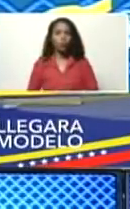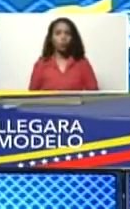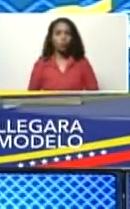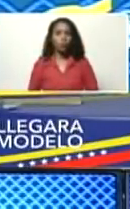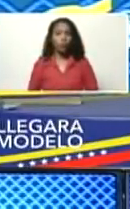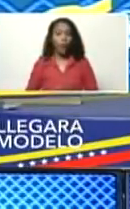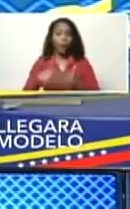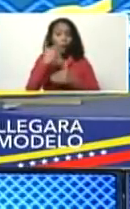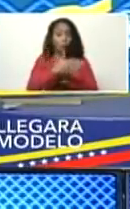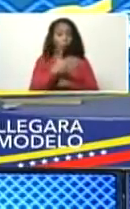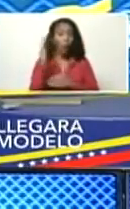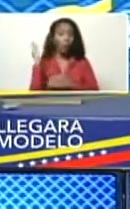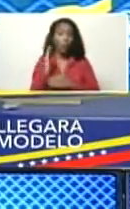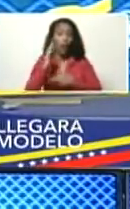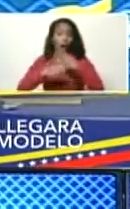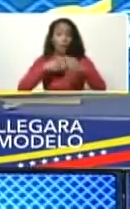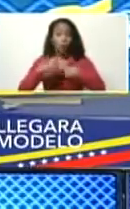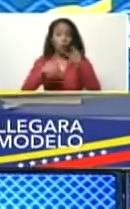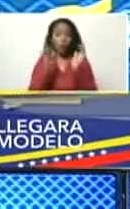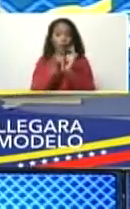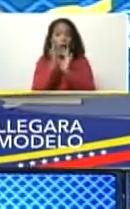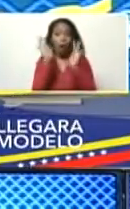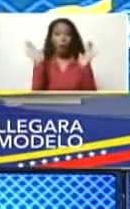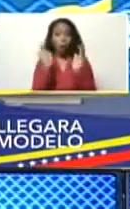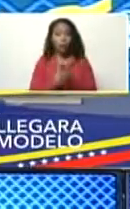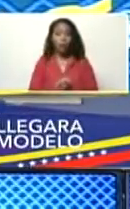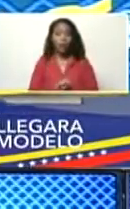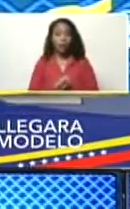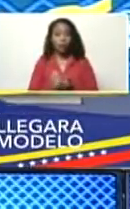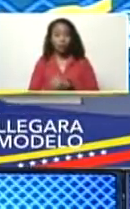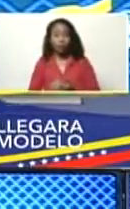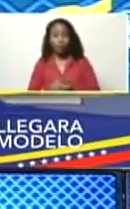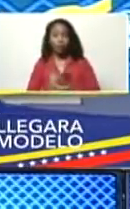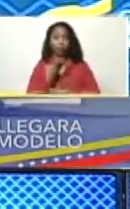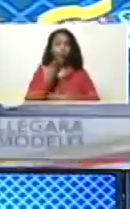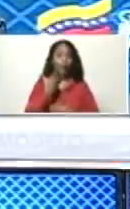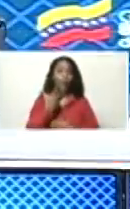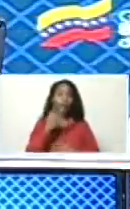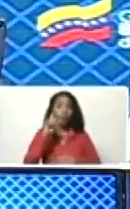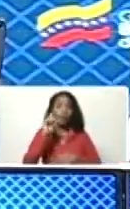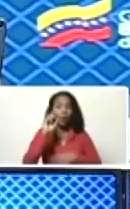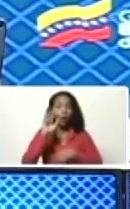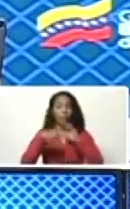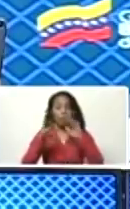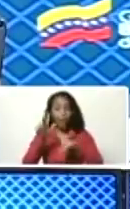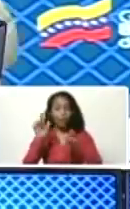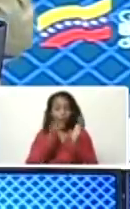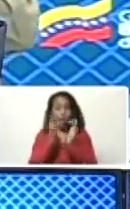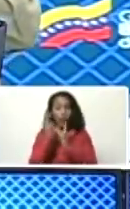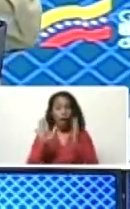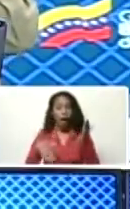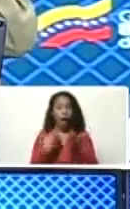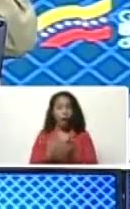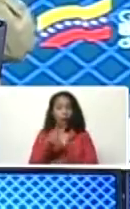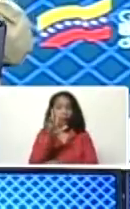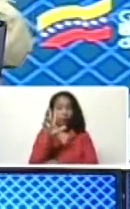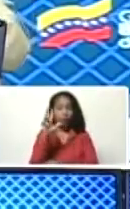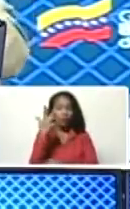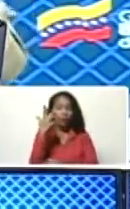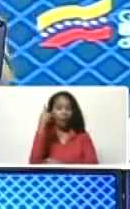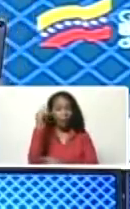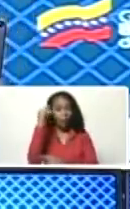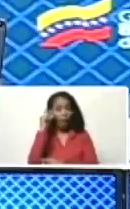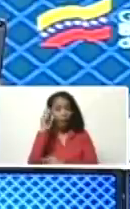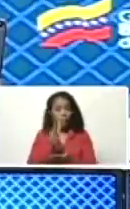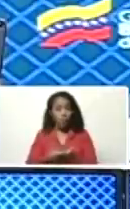Y luego, cuando viene la revolución de abril, la resurrección del 13 de abril, al tercer día, resucitó el